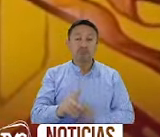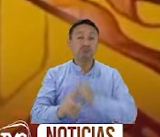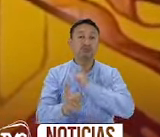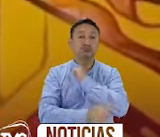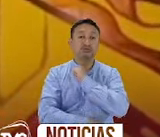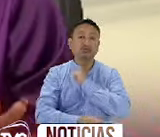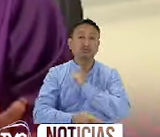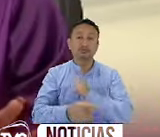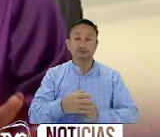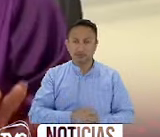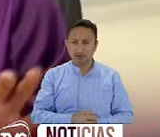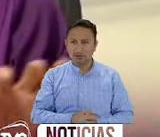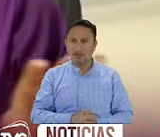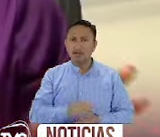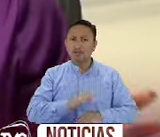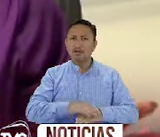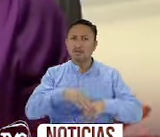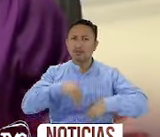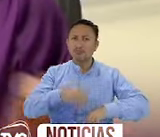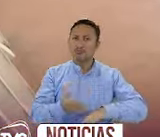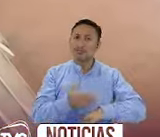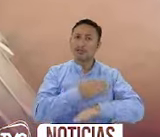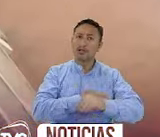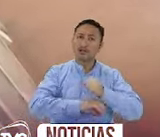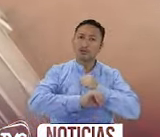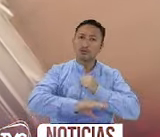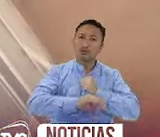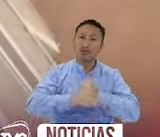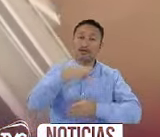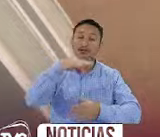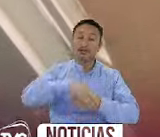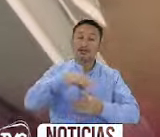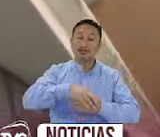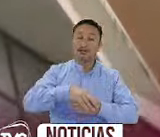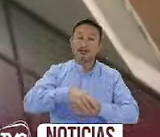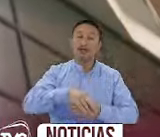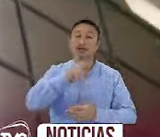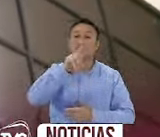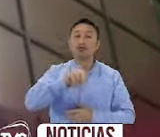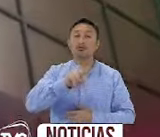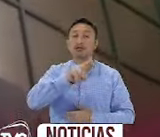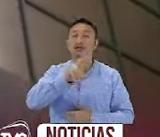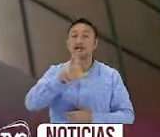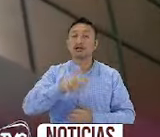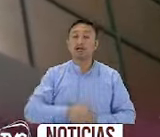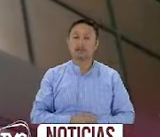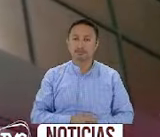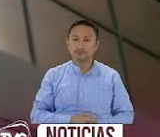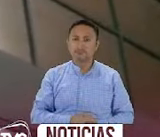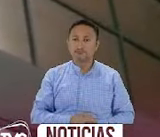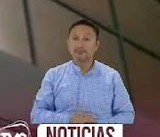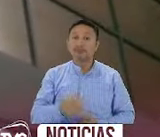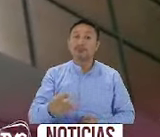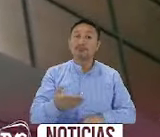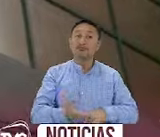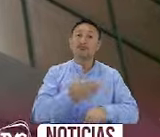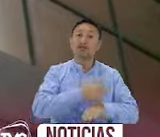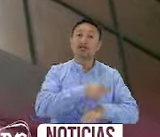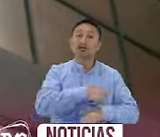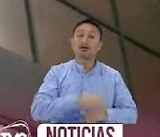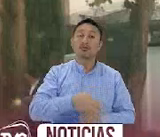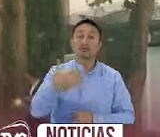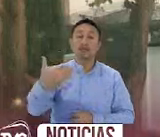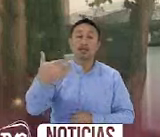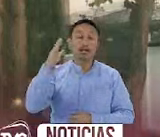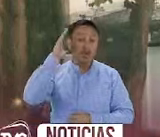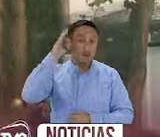por realizar campaña anticipada durante las elecciones seccionales del 2023, cuando le apostaba a la alcaldía de Cuenca, por